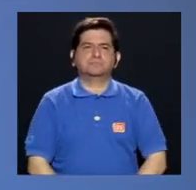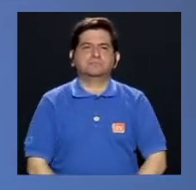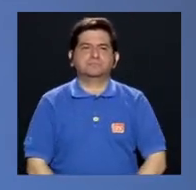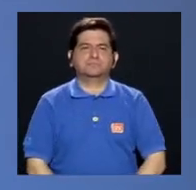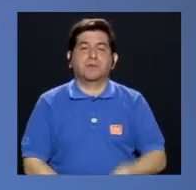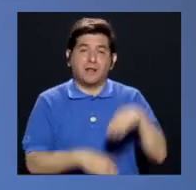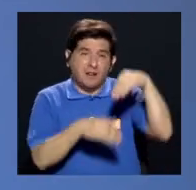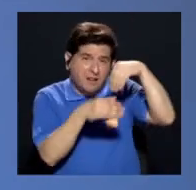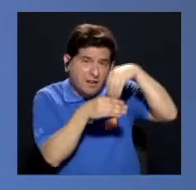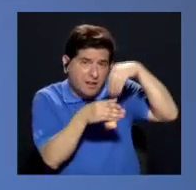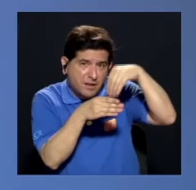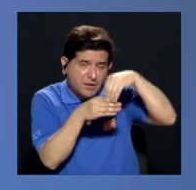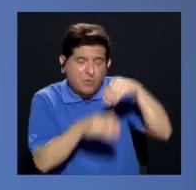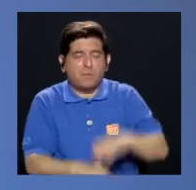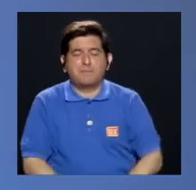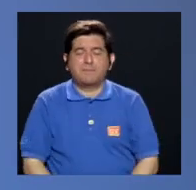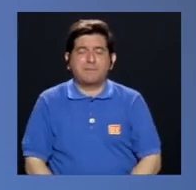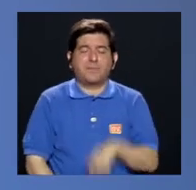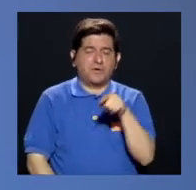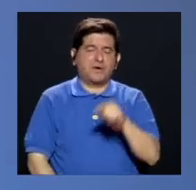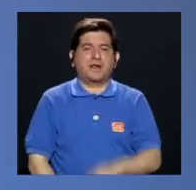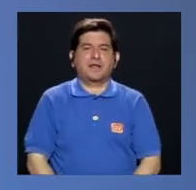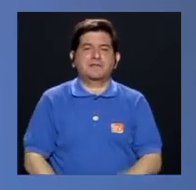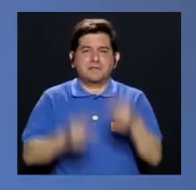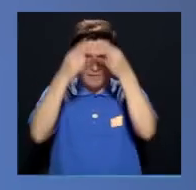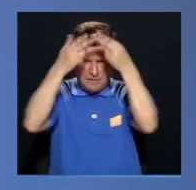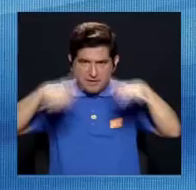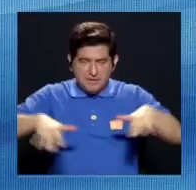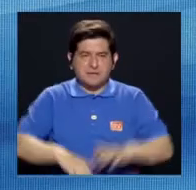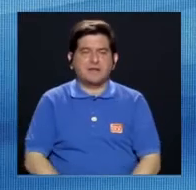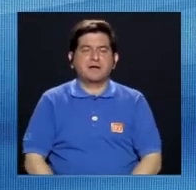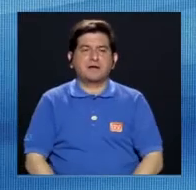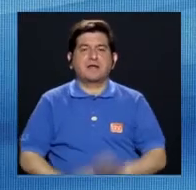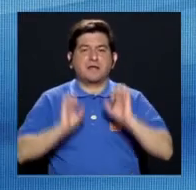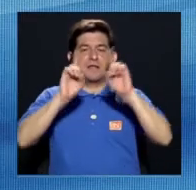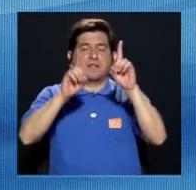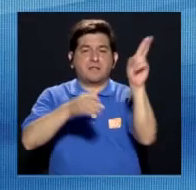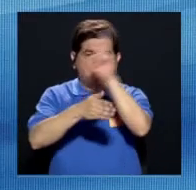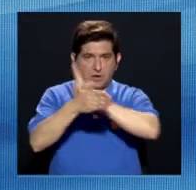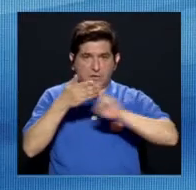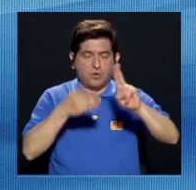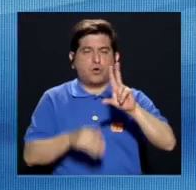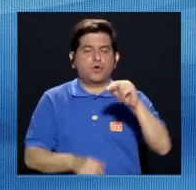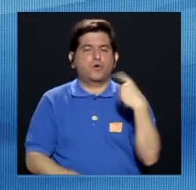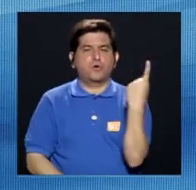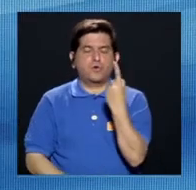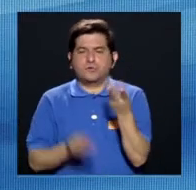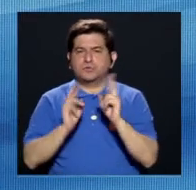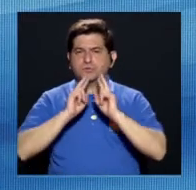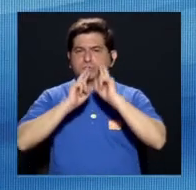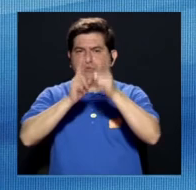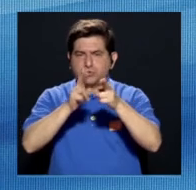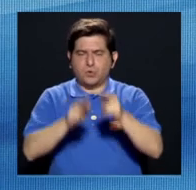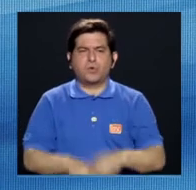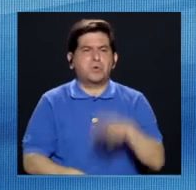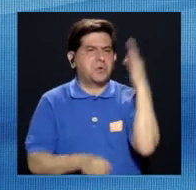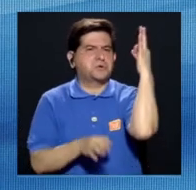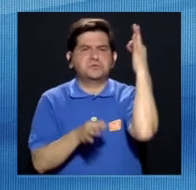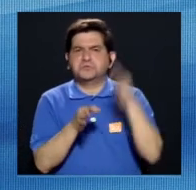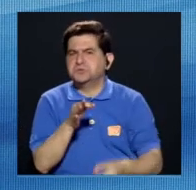El componente virtual en la educación superior no se da como resultado de una